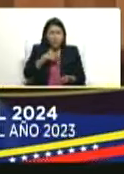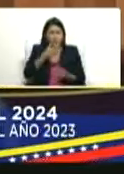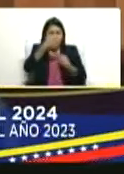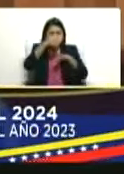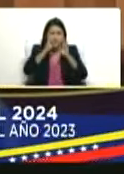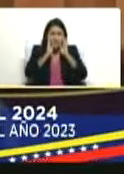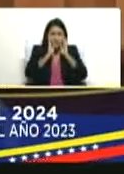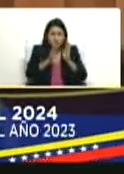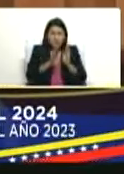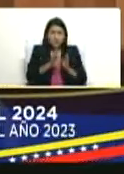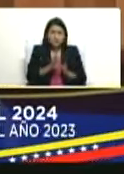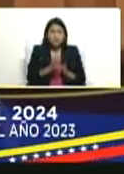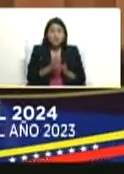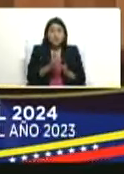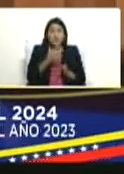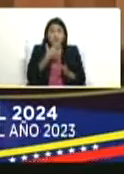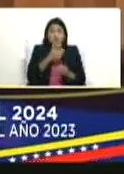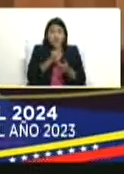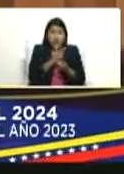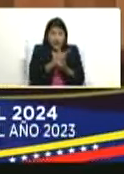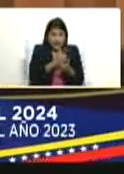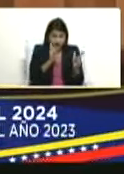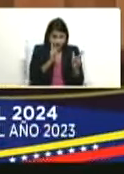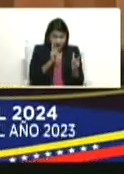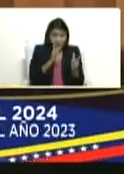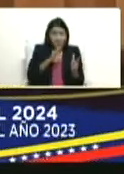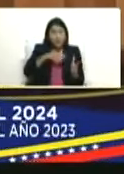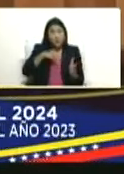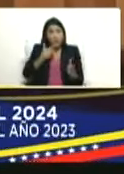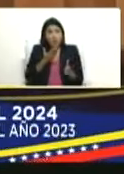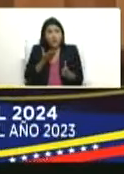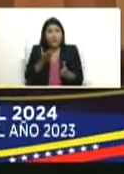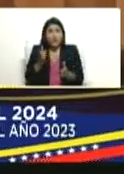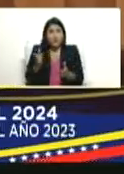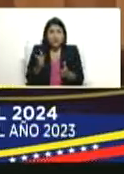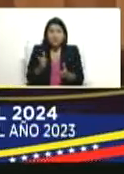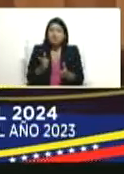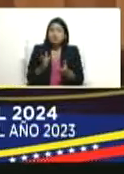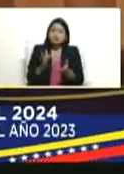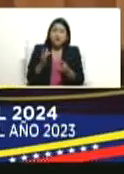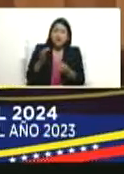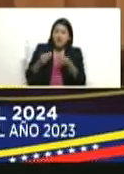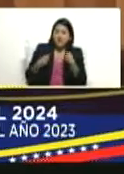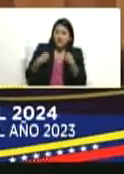ser reencausado. Ya tenemos adelantado, me informa el ministro